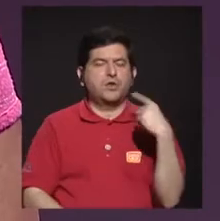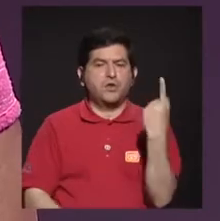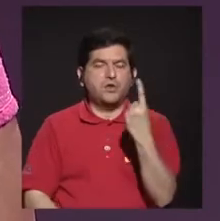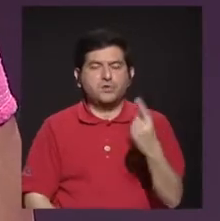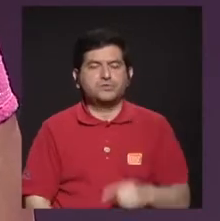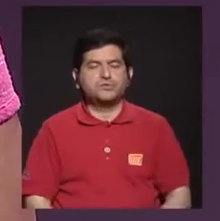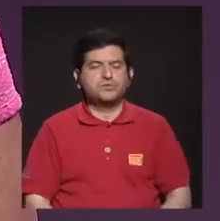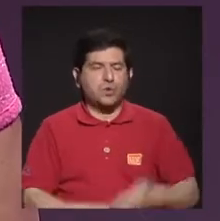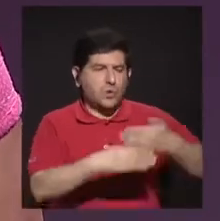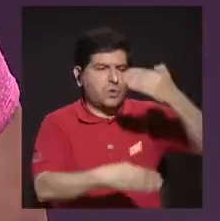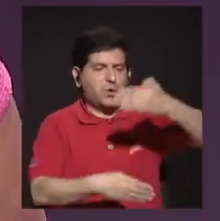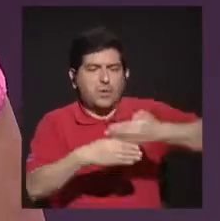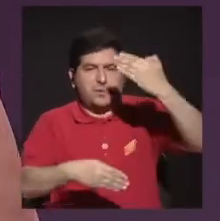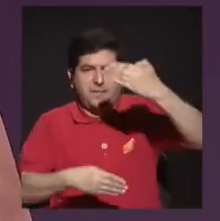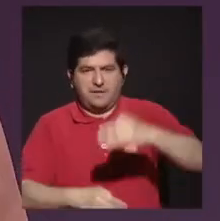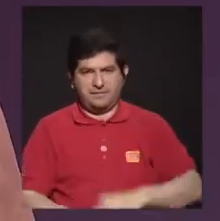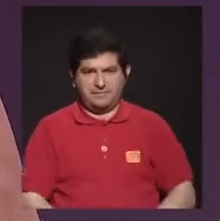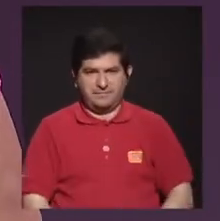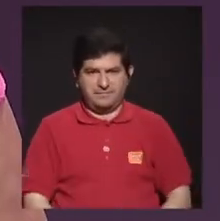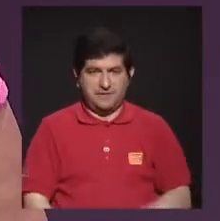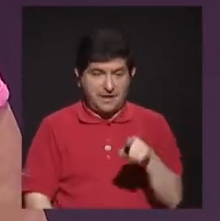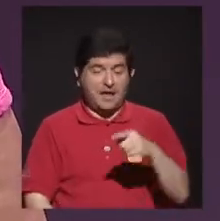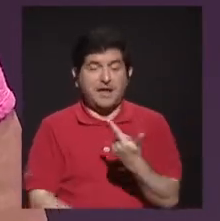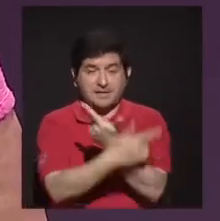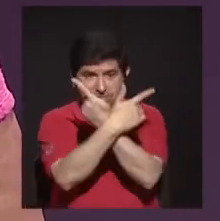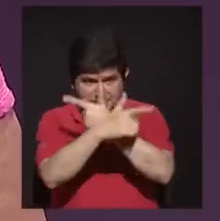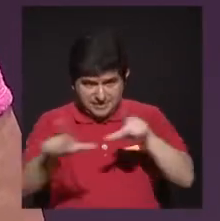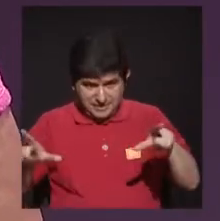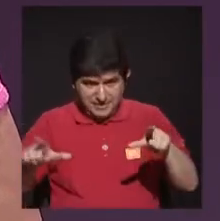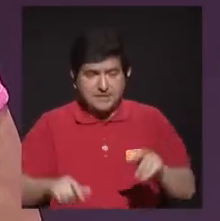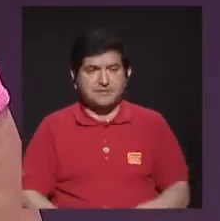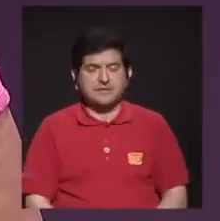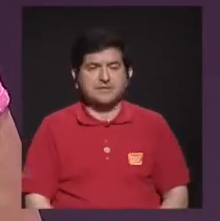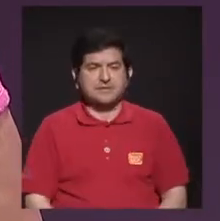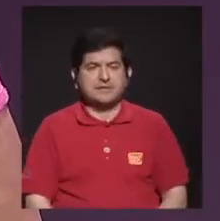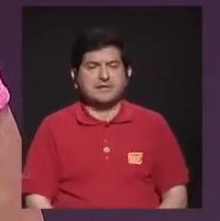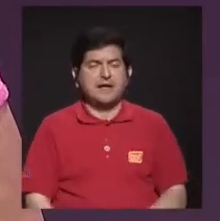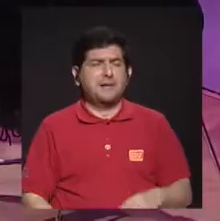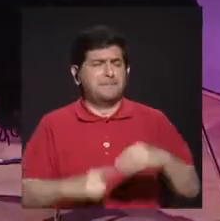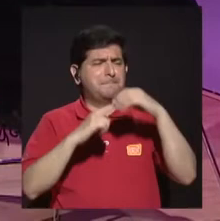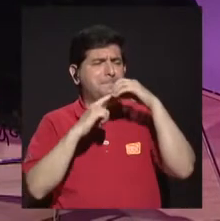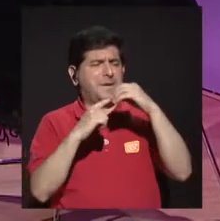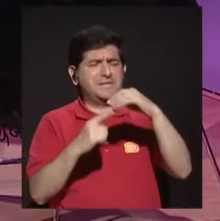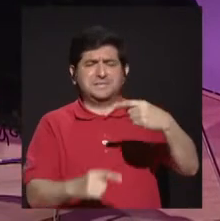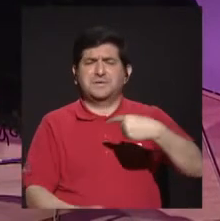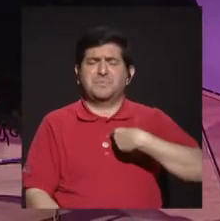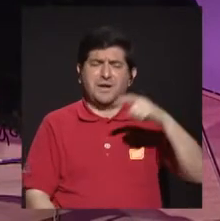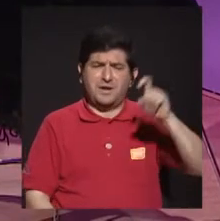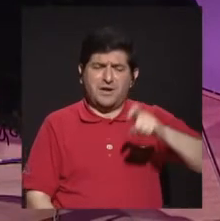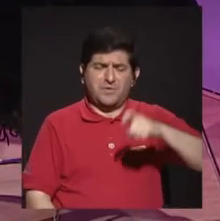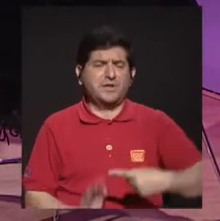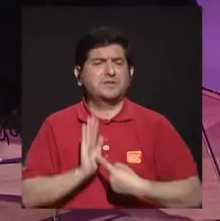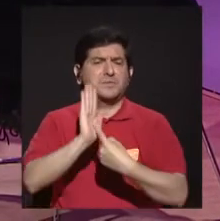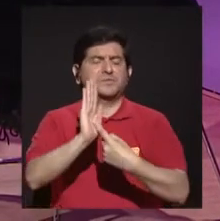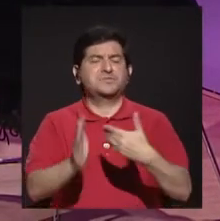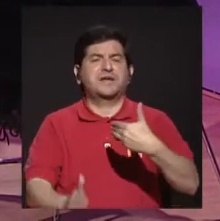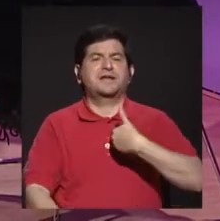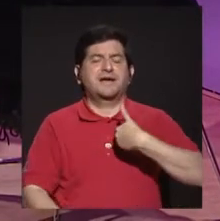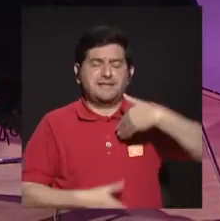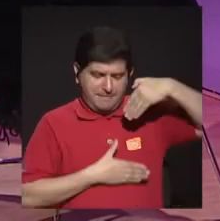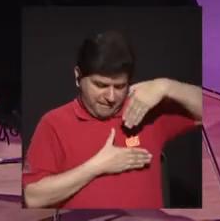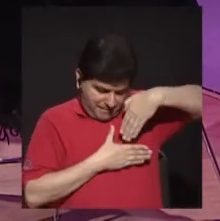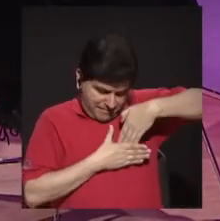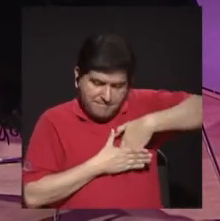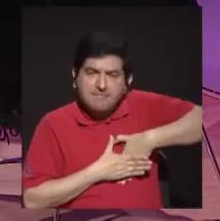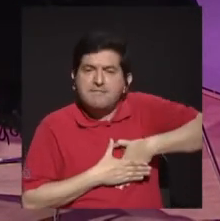las paredes, que eso, la libertad lo más grande que uno tiene que sacar es la que uno lleva aquí